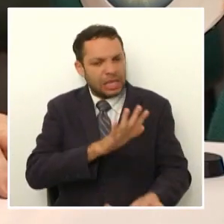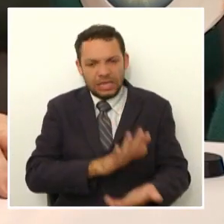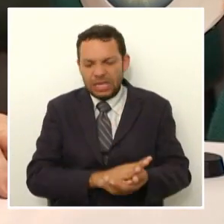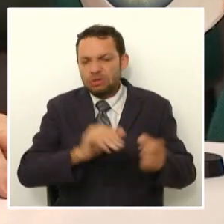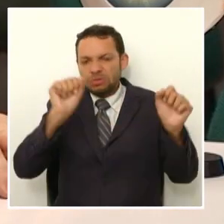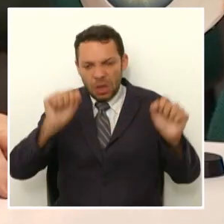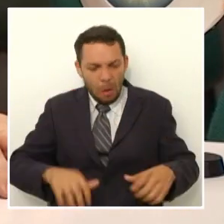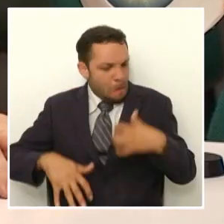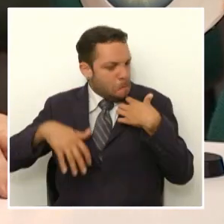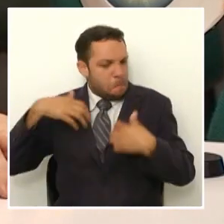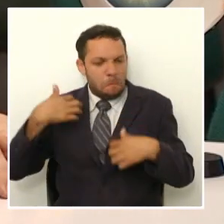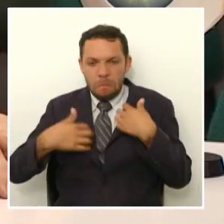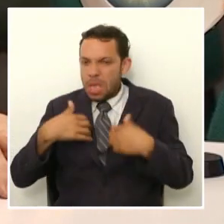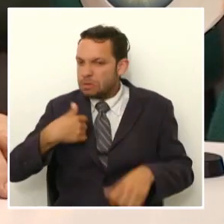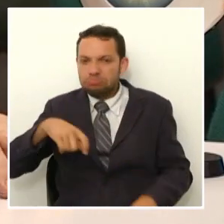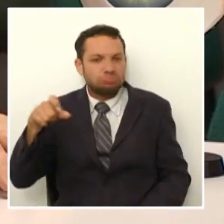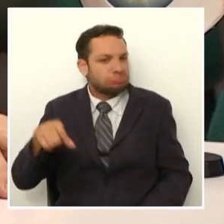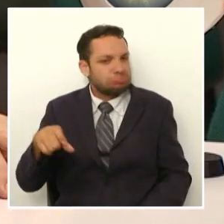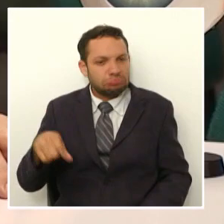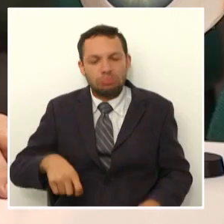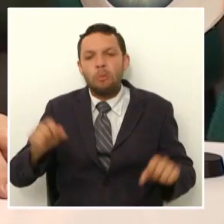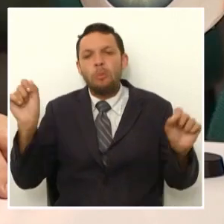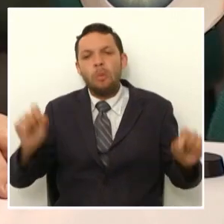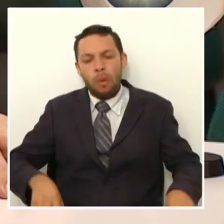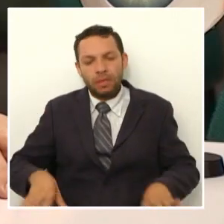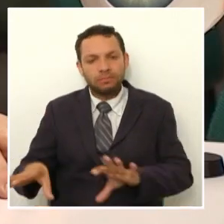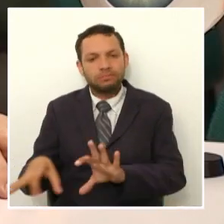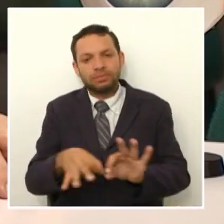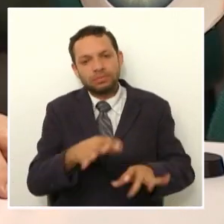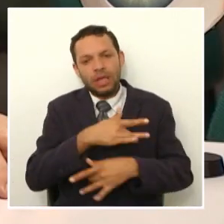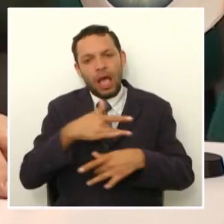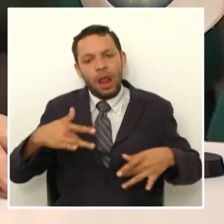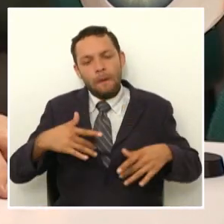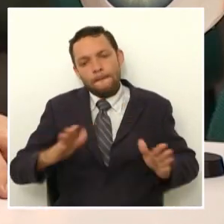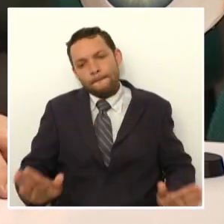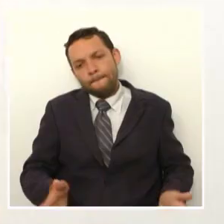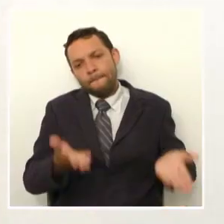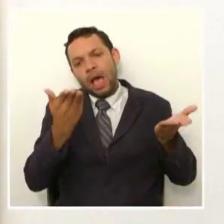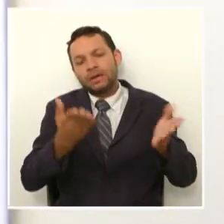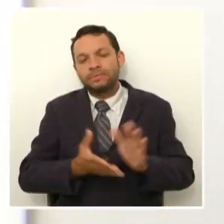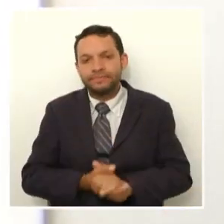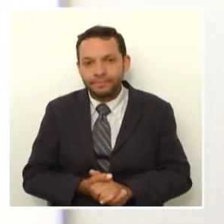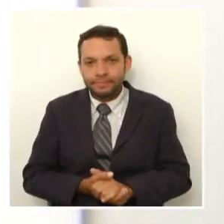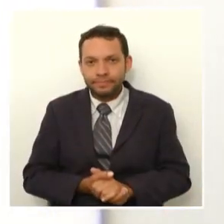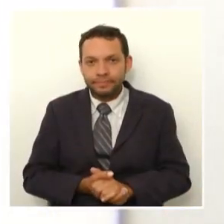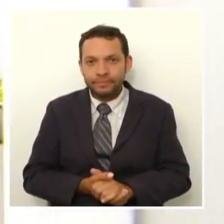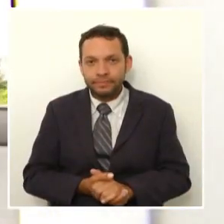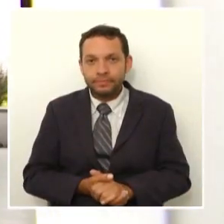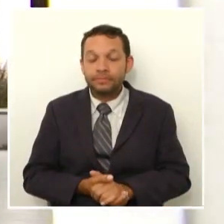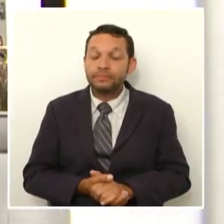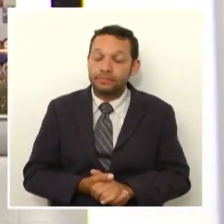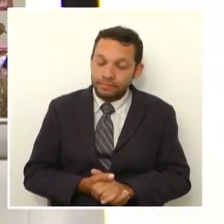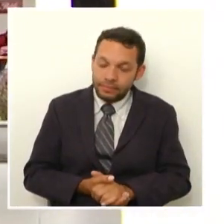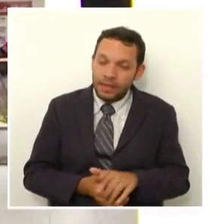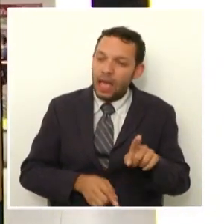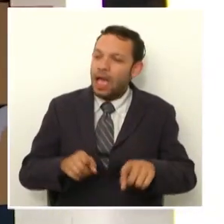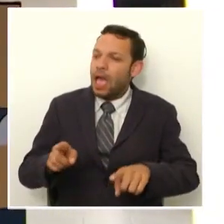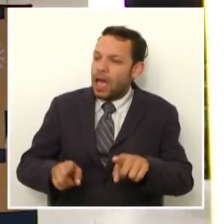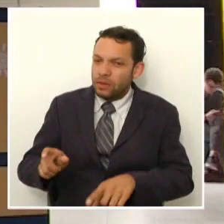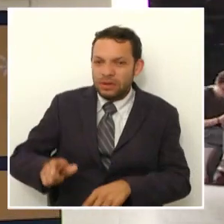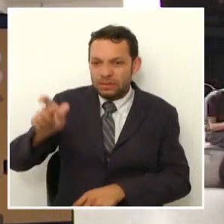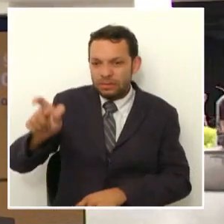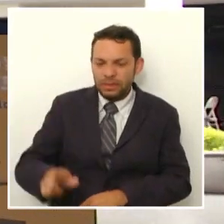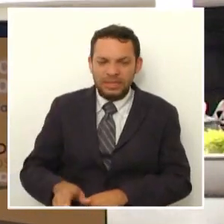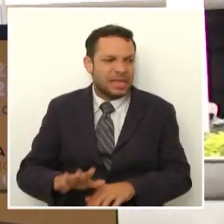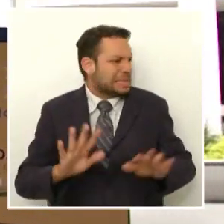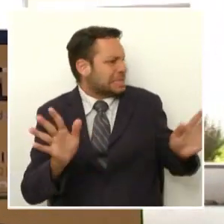y puede ir confiado de que tiene al frente un especialista de mucha responsabilidad. ¿Sabe que a uno le da mucha tristeza cuando un paciente se